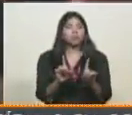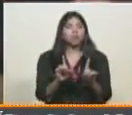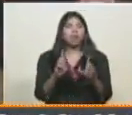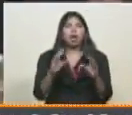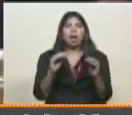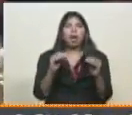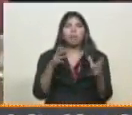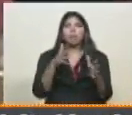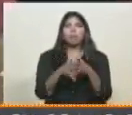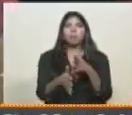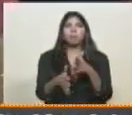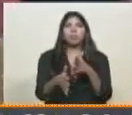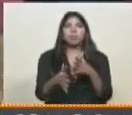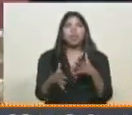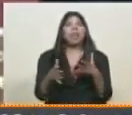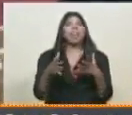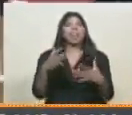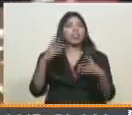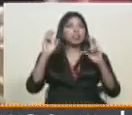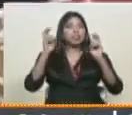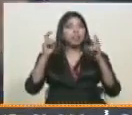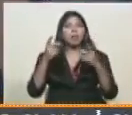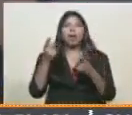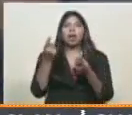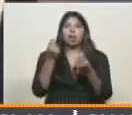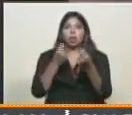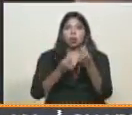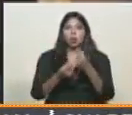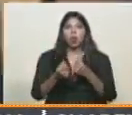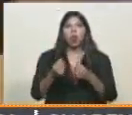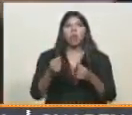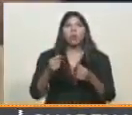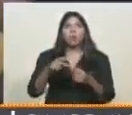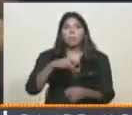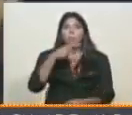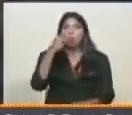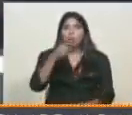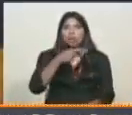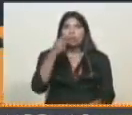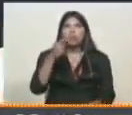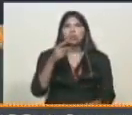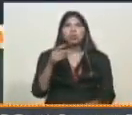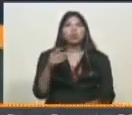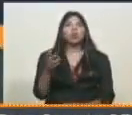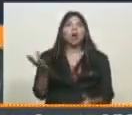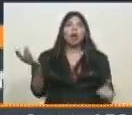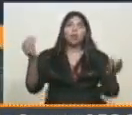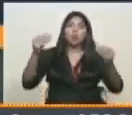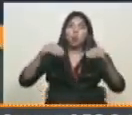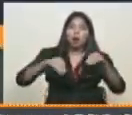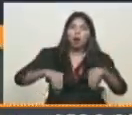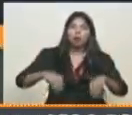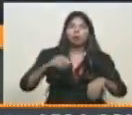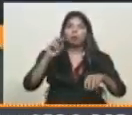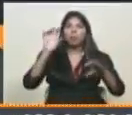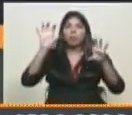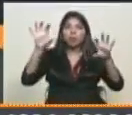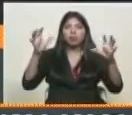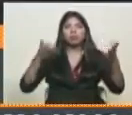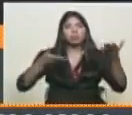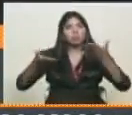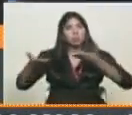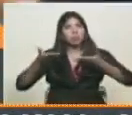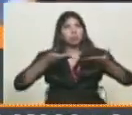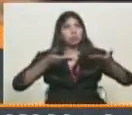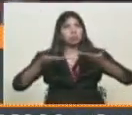y temas de interés geopolítico así como los mecanismos para ampliar esa cooperación bilateral por otra parte en este